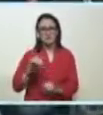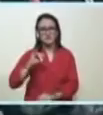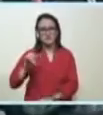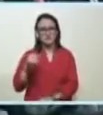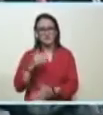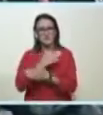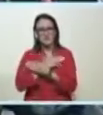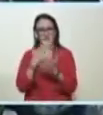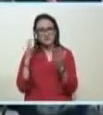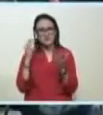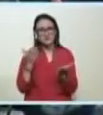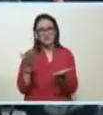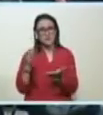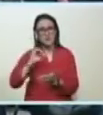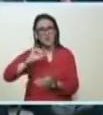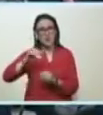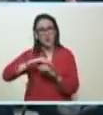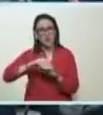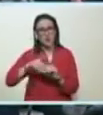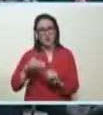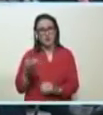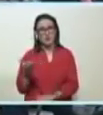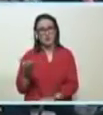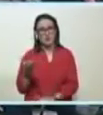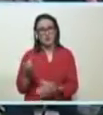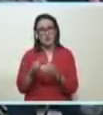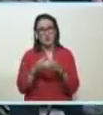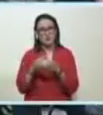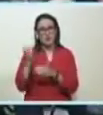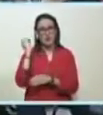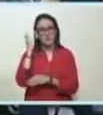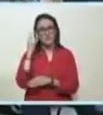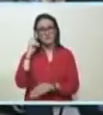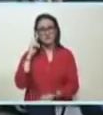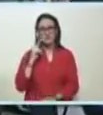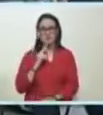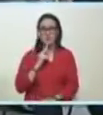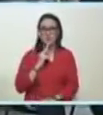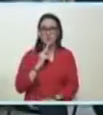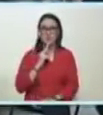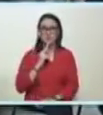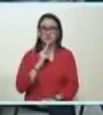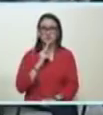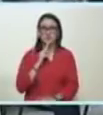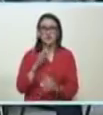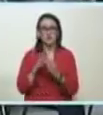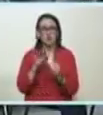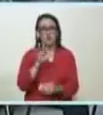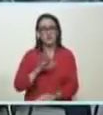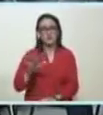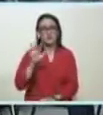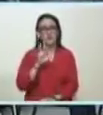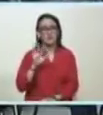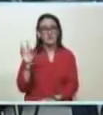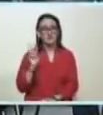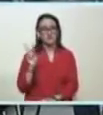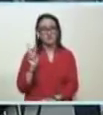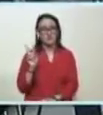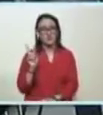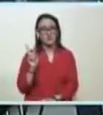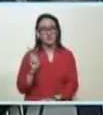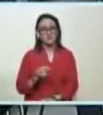Ratifico mi felicitación a Jorge Rodríguez y al comando de campaña Simón Bolívar en todo el país.